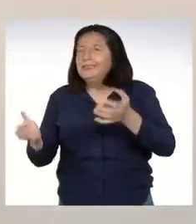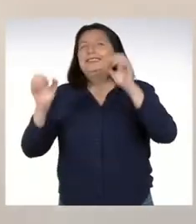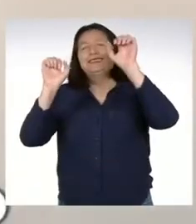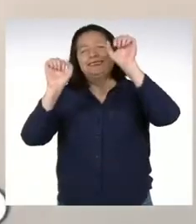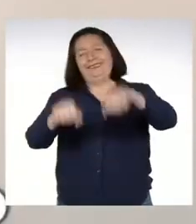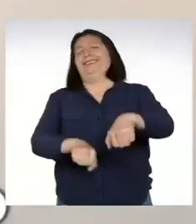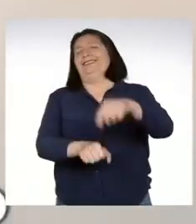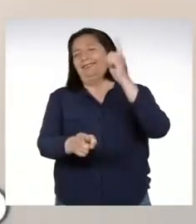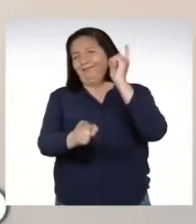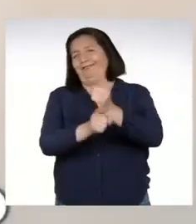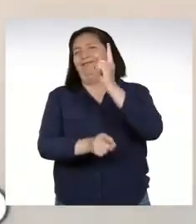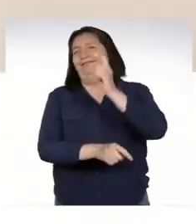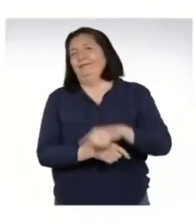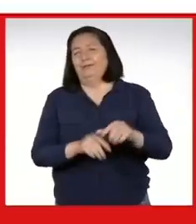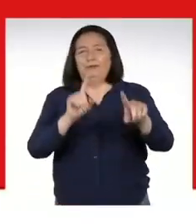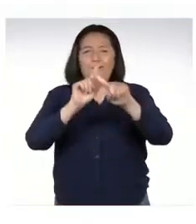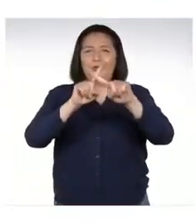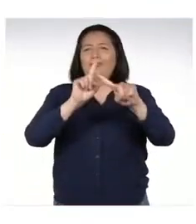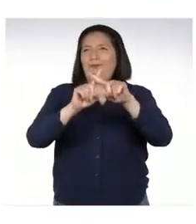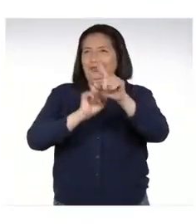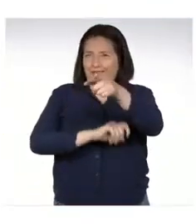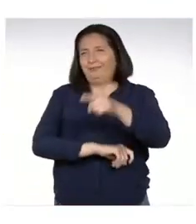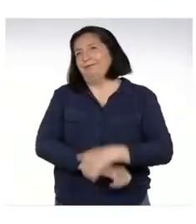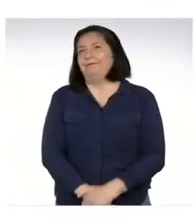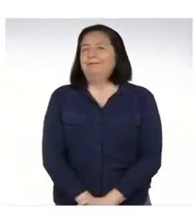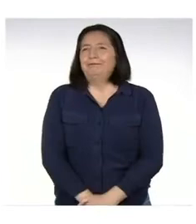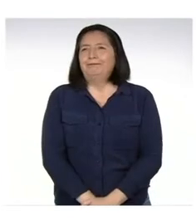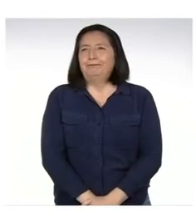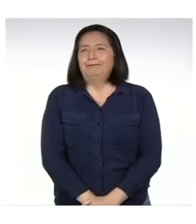Así es, multiplicar.